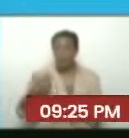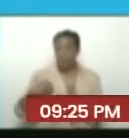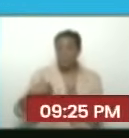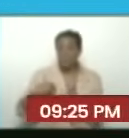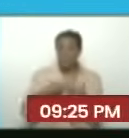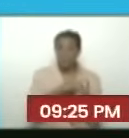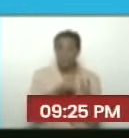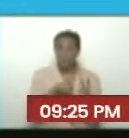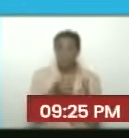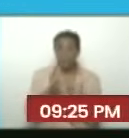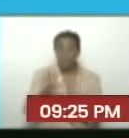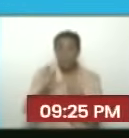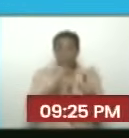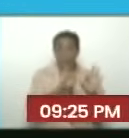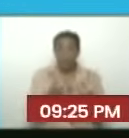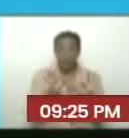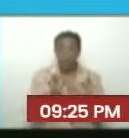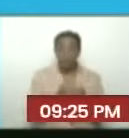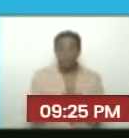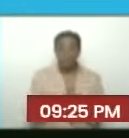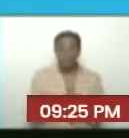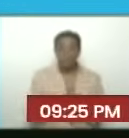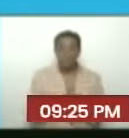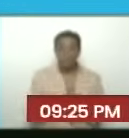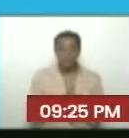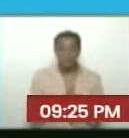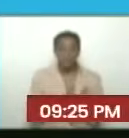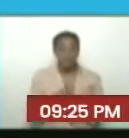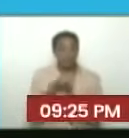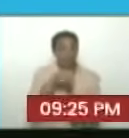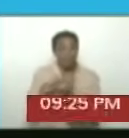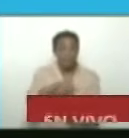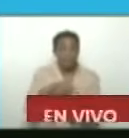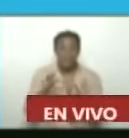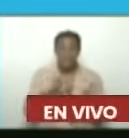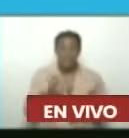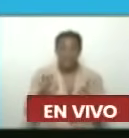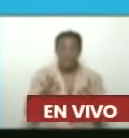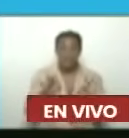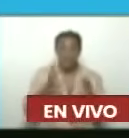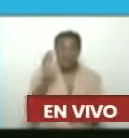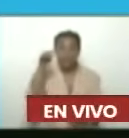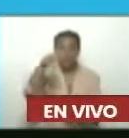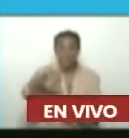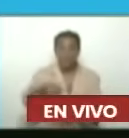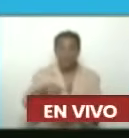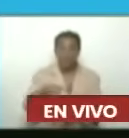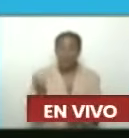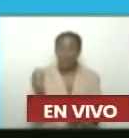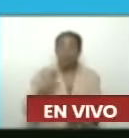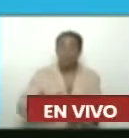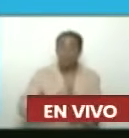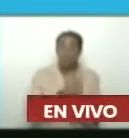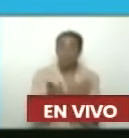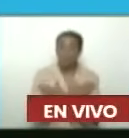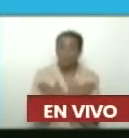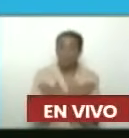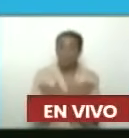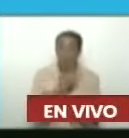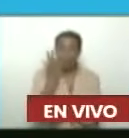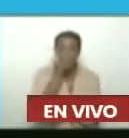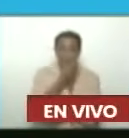nos representaron en una emulación de ONU. Están aquí, en el Teatro de la Ópera de Maracay. Nuevamente felicitaciones,